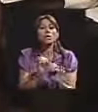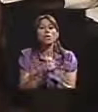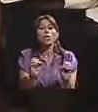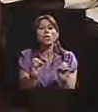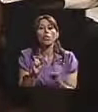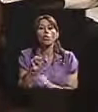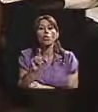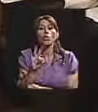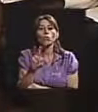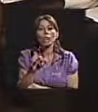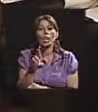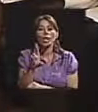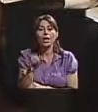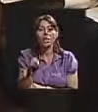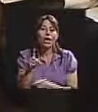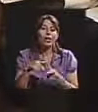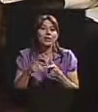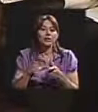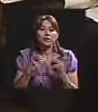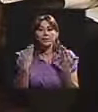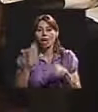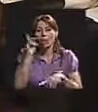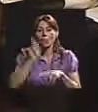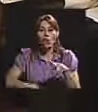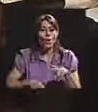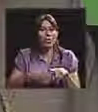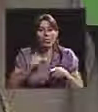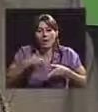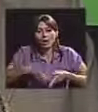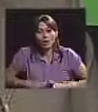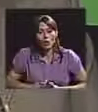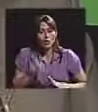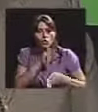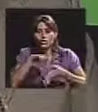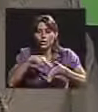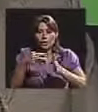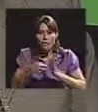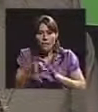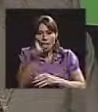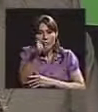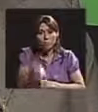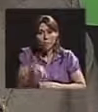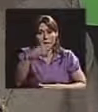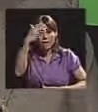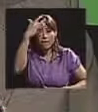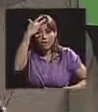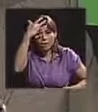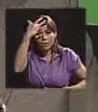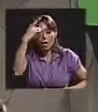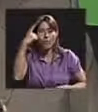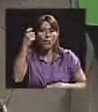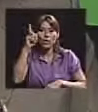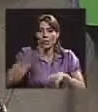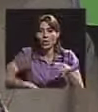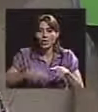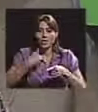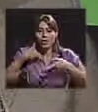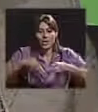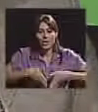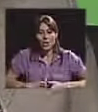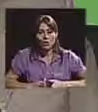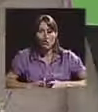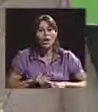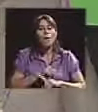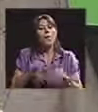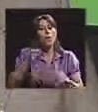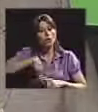disminuida en su capacidad reproductiva y no por eso vamos a decir que esté enferma justamente de infertilidad, pero hemos encontrado en